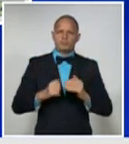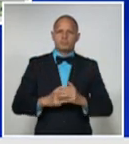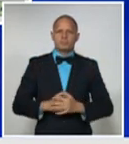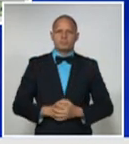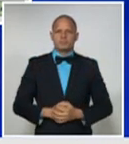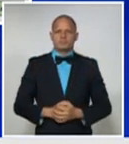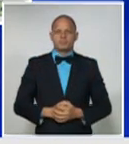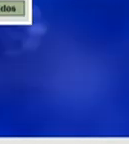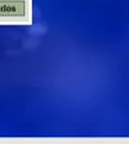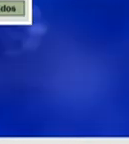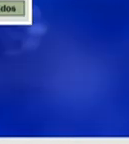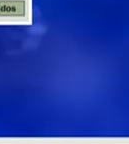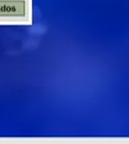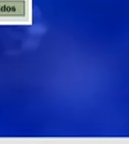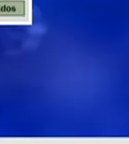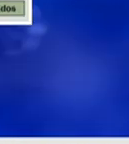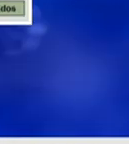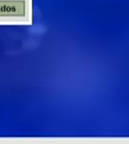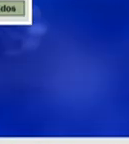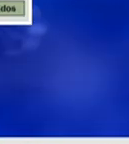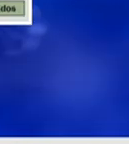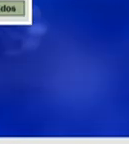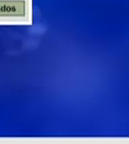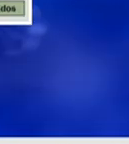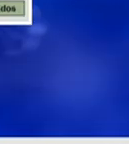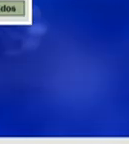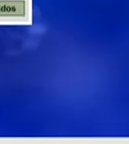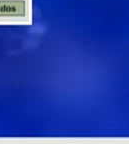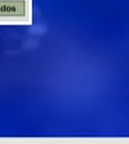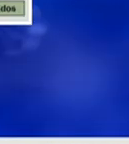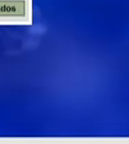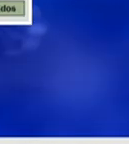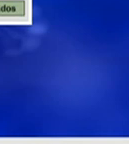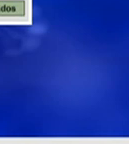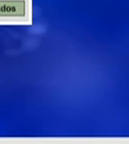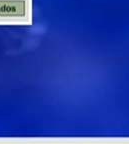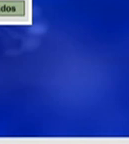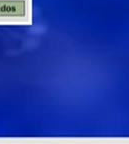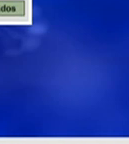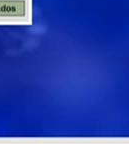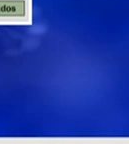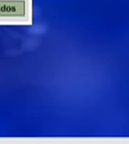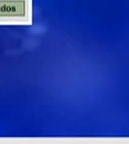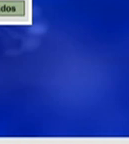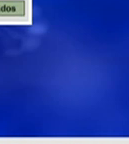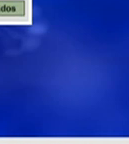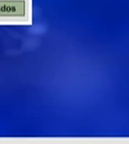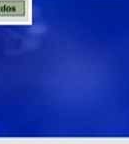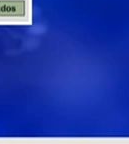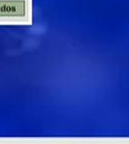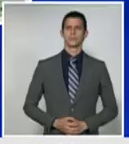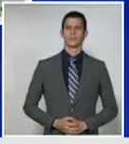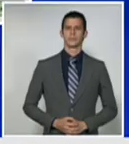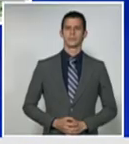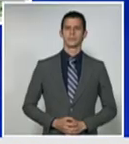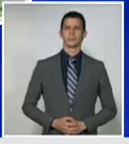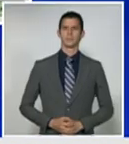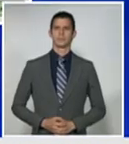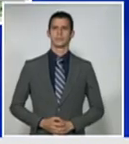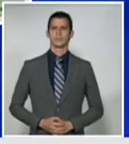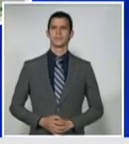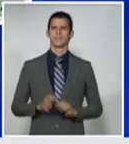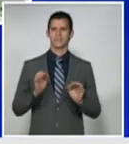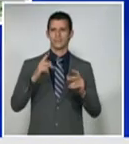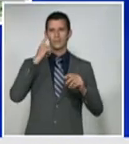una tasa que se incrementa a 98,4 por 100.000 habitantes, y después